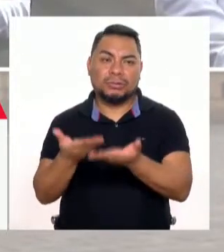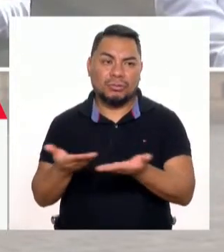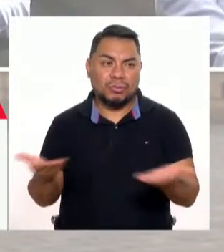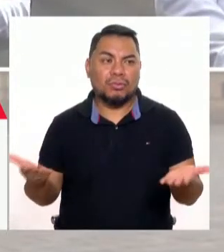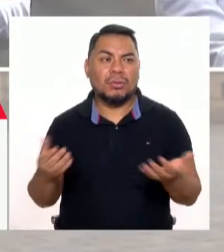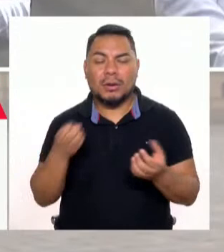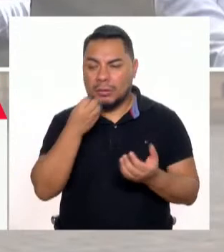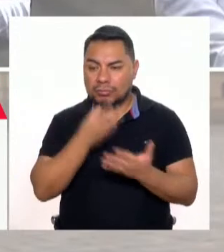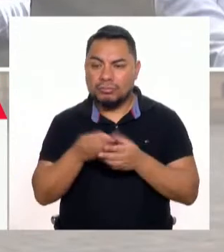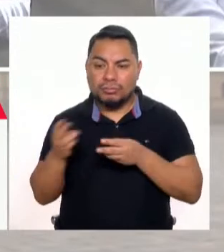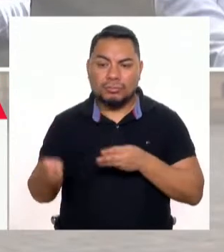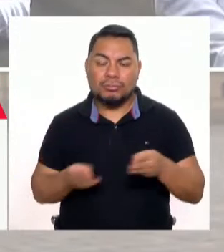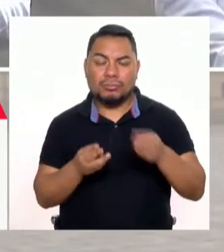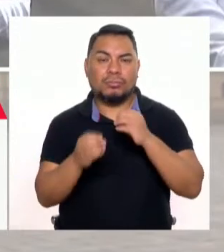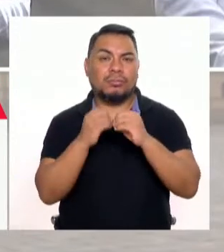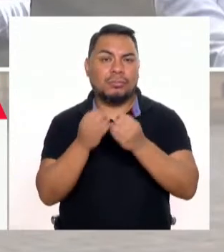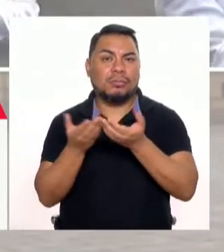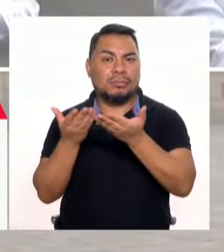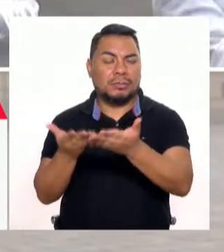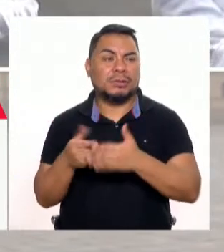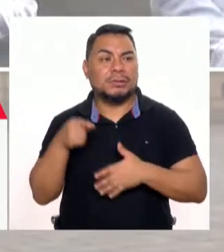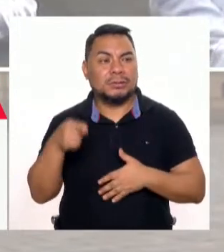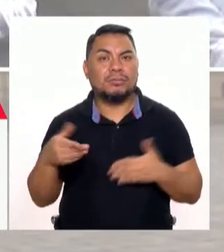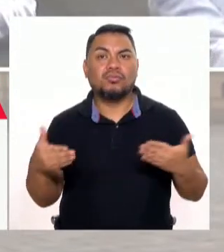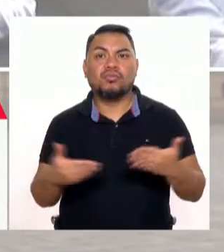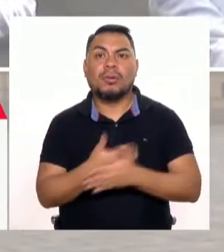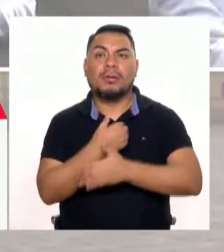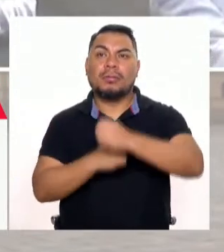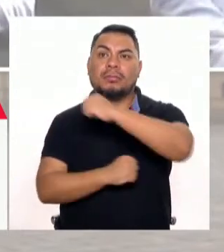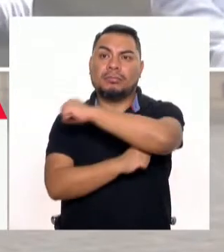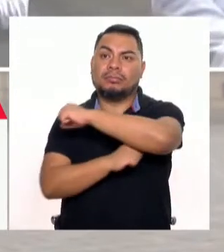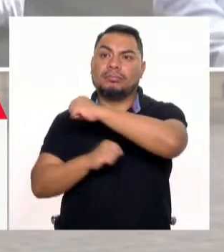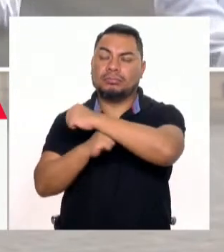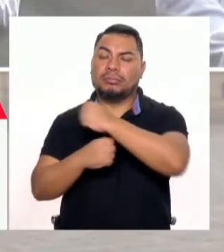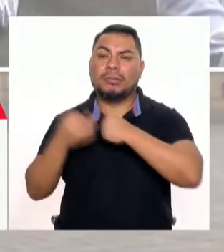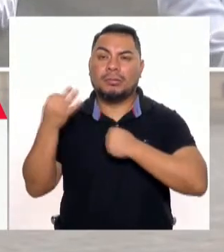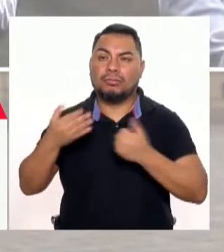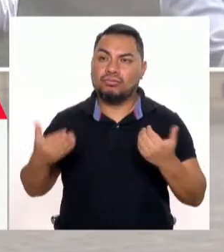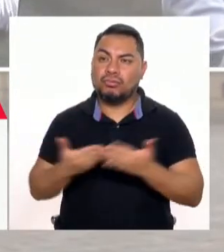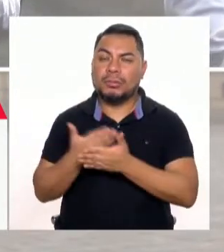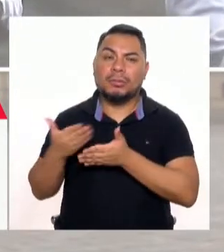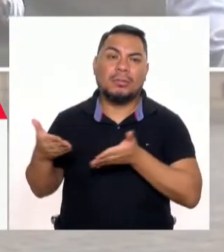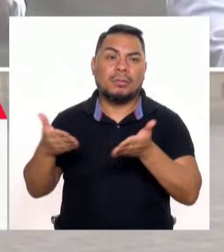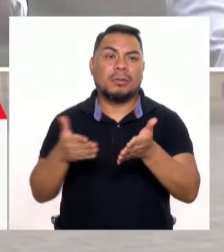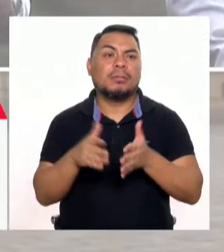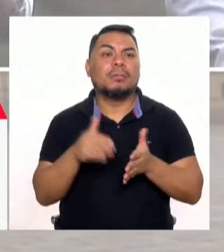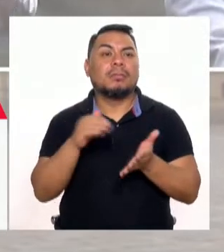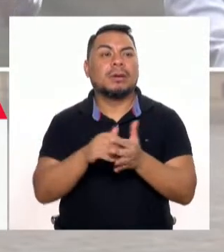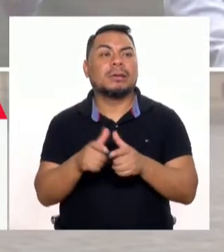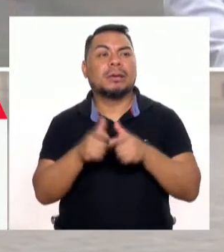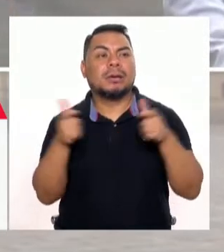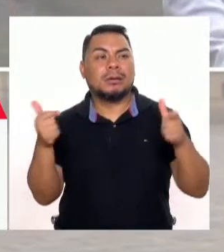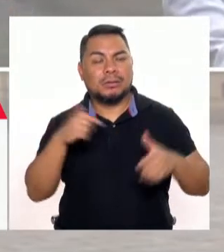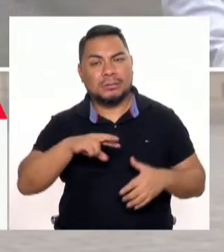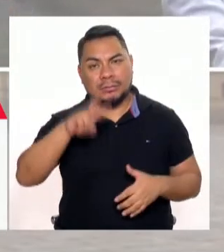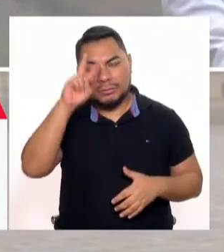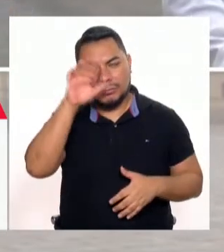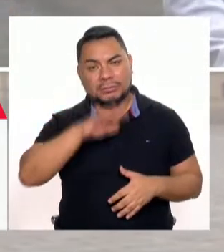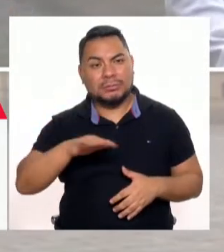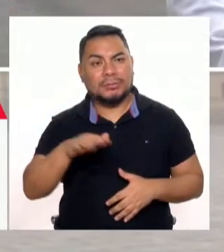adecuados innecesarios como este moderno puente que es uno de los más grandes del país